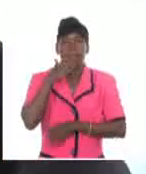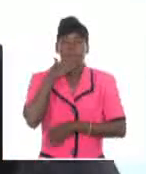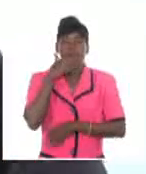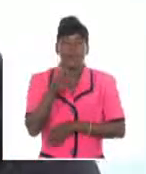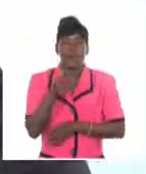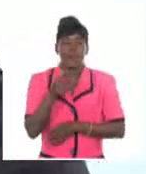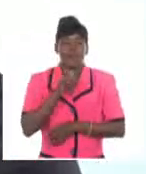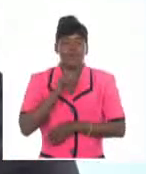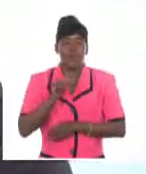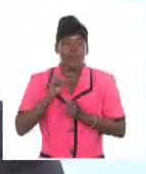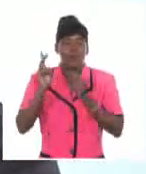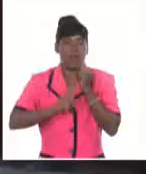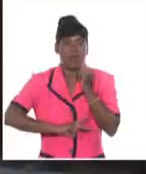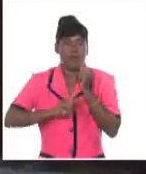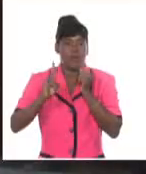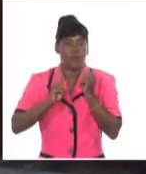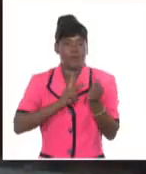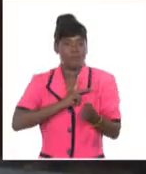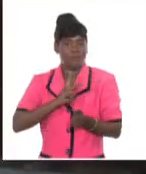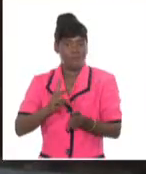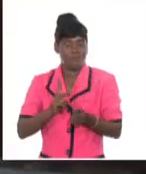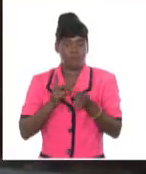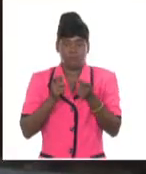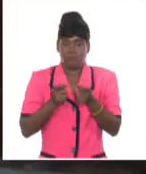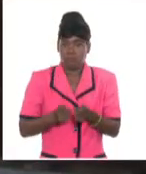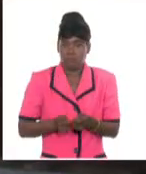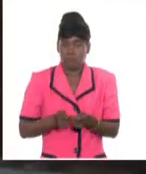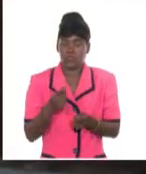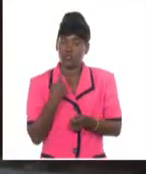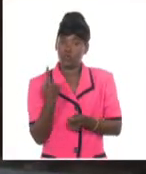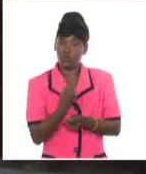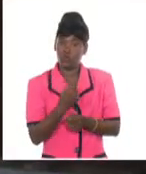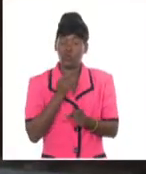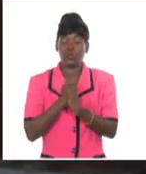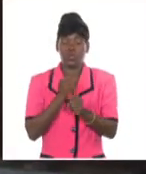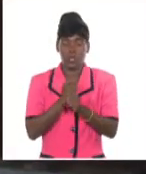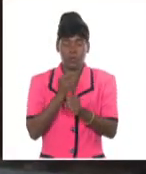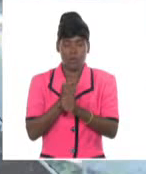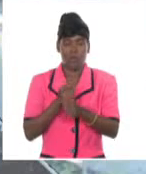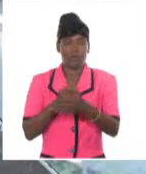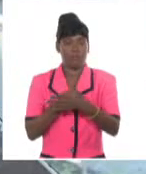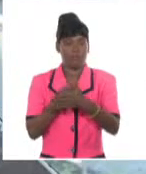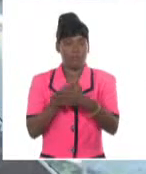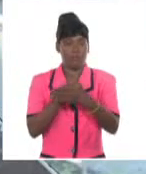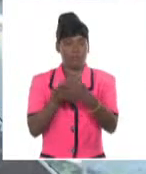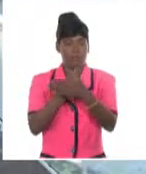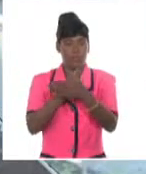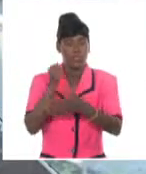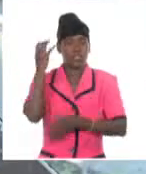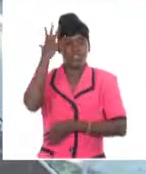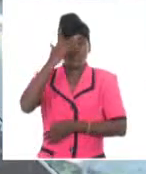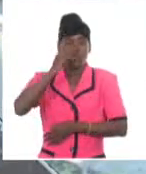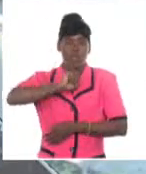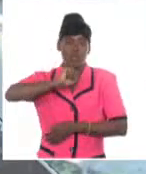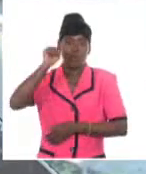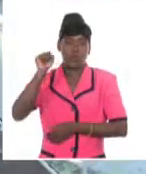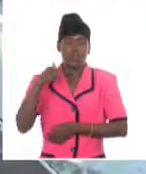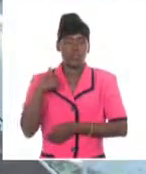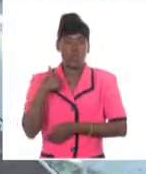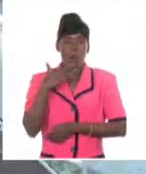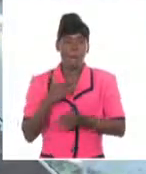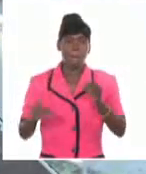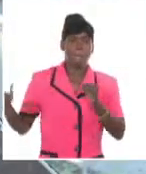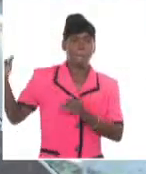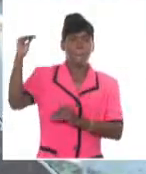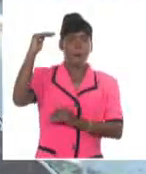y la justicia. Por este motivo, trabajan y sueñan todos los días. Yo no me siento ni inferior ni siento